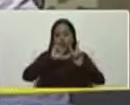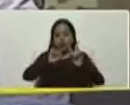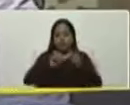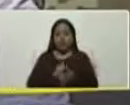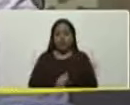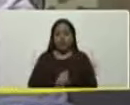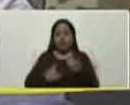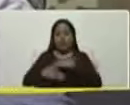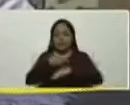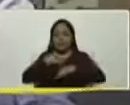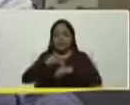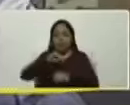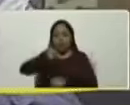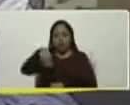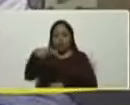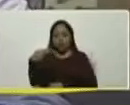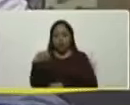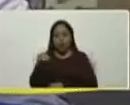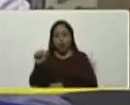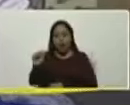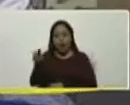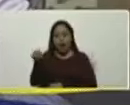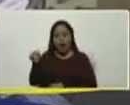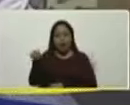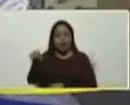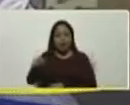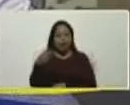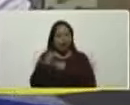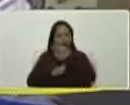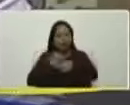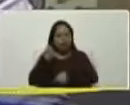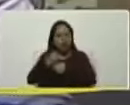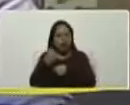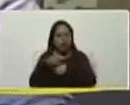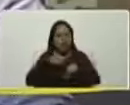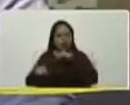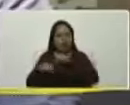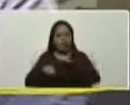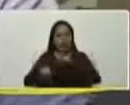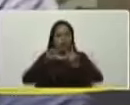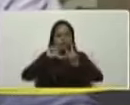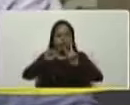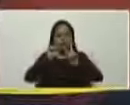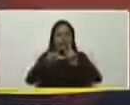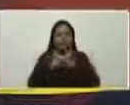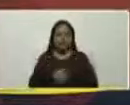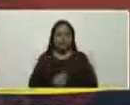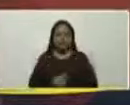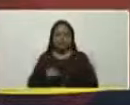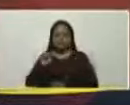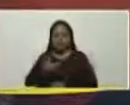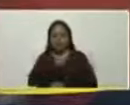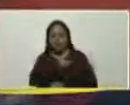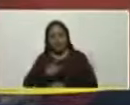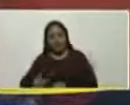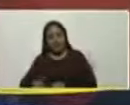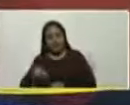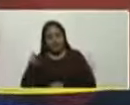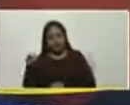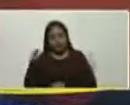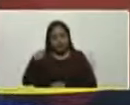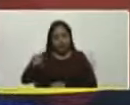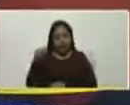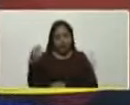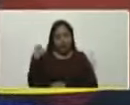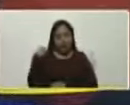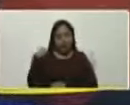Ministra Johanna, usted que lo dirige, ¿cómo está funcionando el tema del movimiento Somos Venezuela? Sí, presidente. Bueno, usted nos indicó que nos quedáramos aquí también.